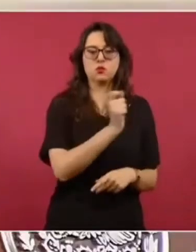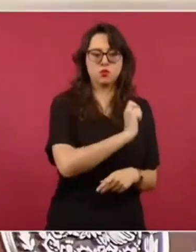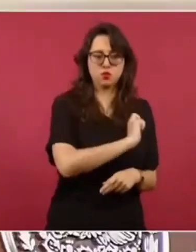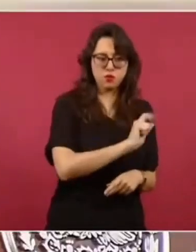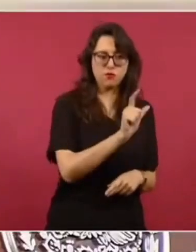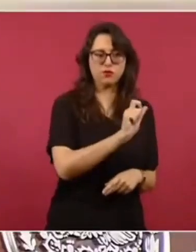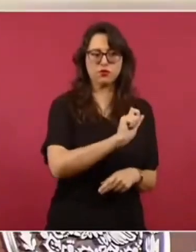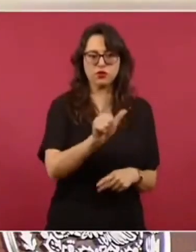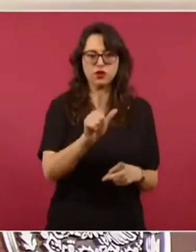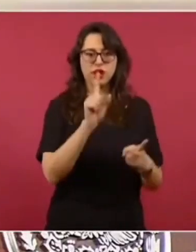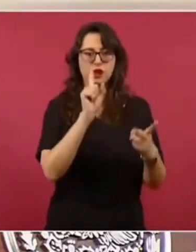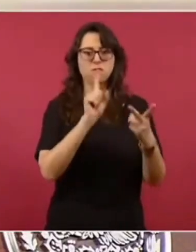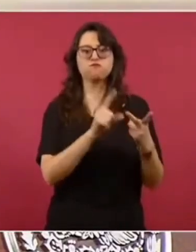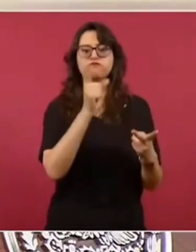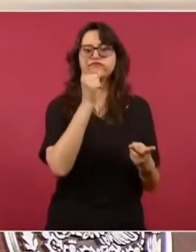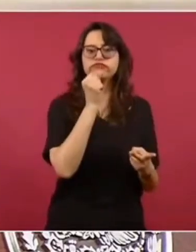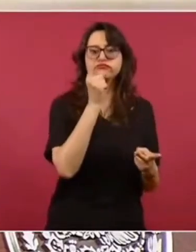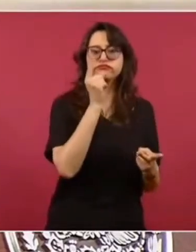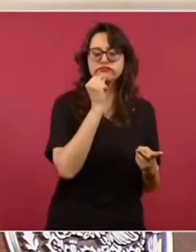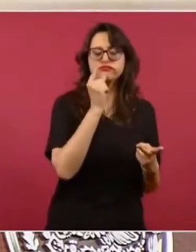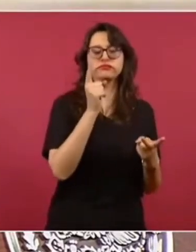buenas corporaciones,